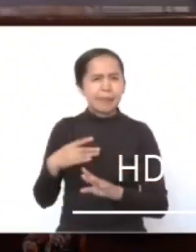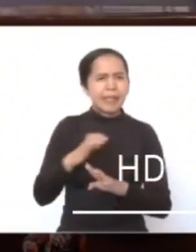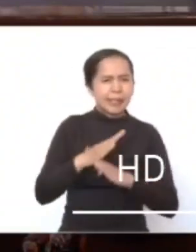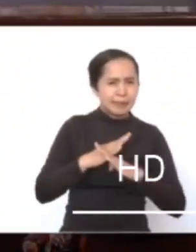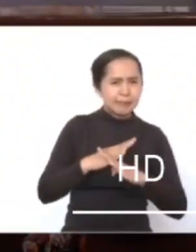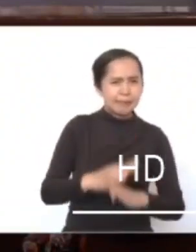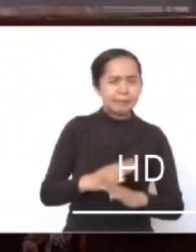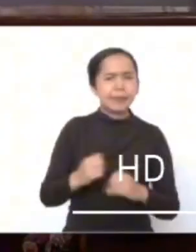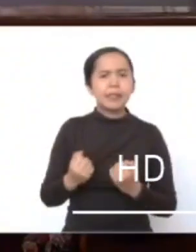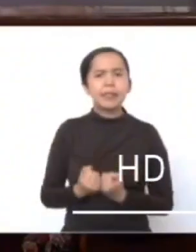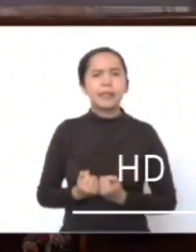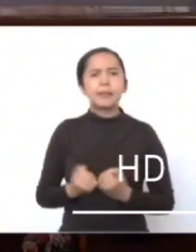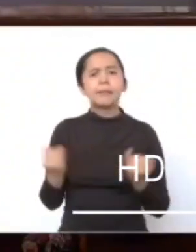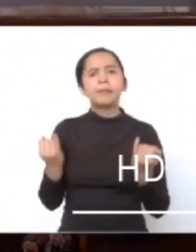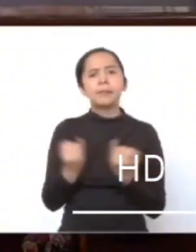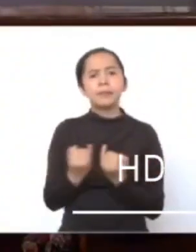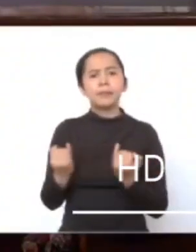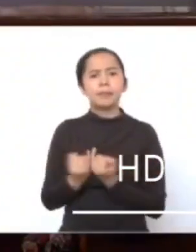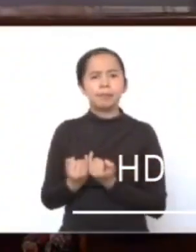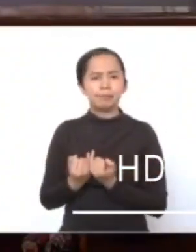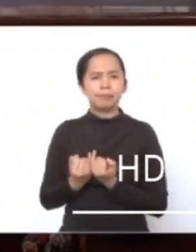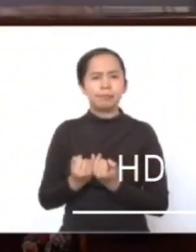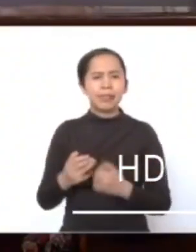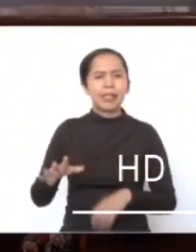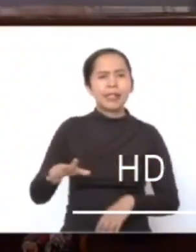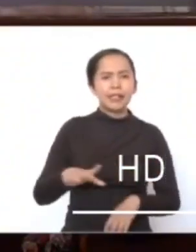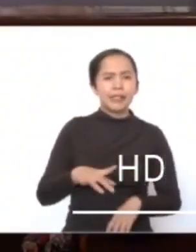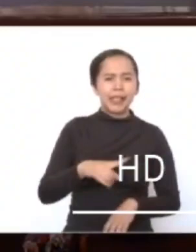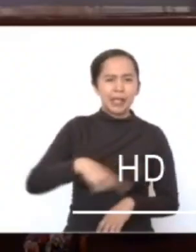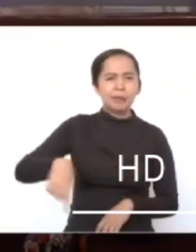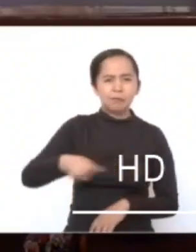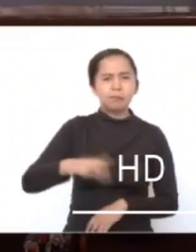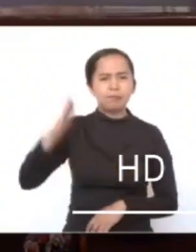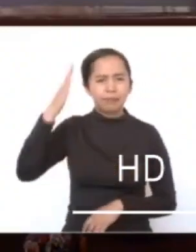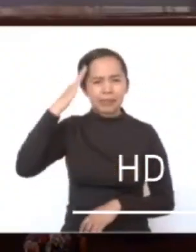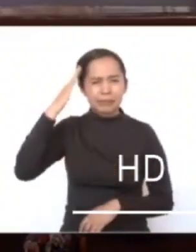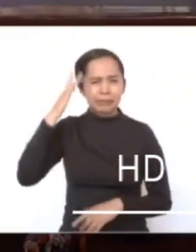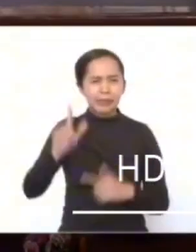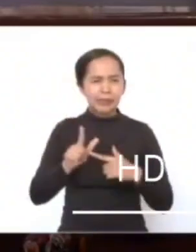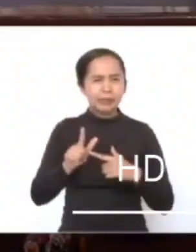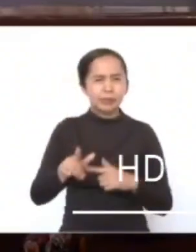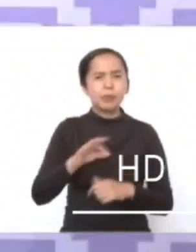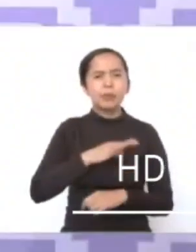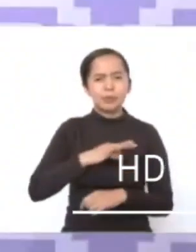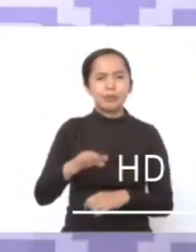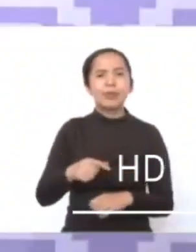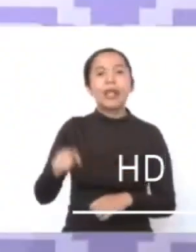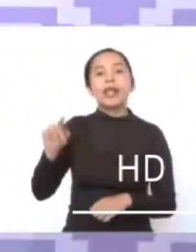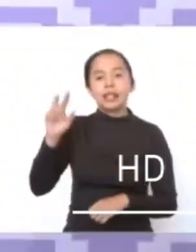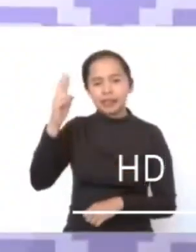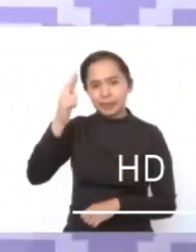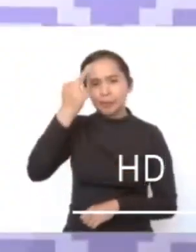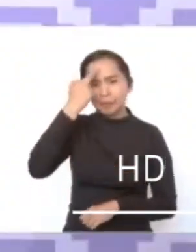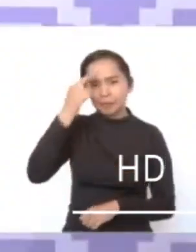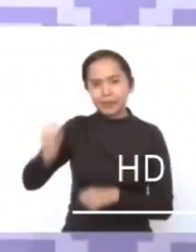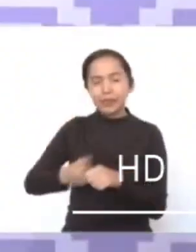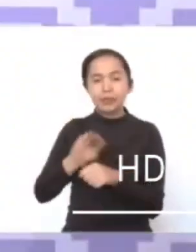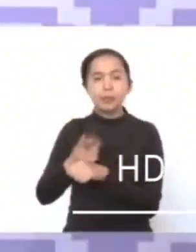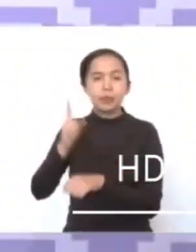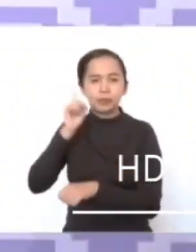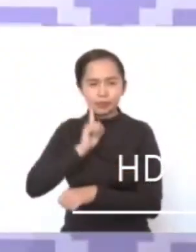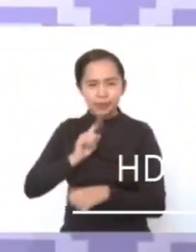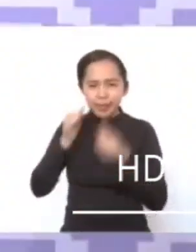mujeres, en su participación, agencia y liderazgo. Recuerden, la Secretaría de las Mujeres te